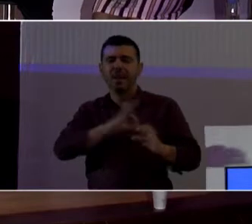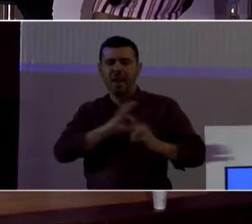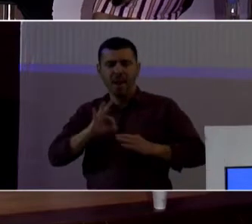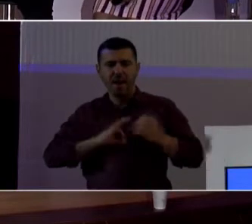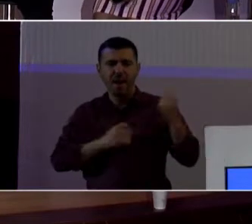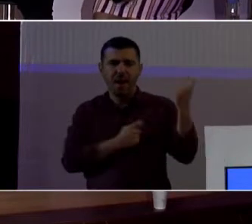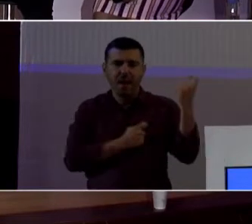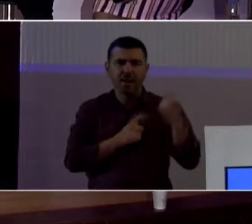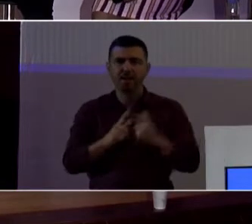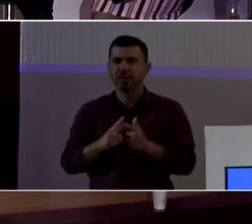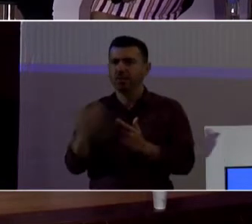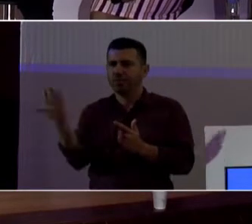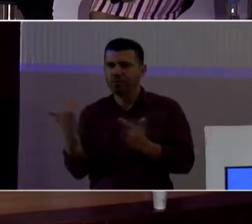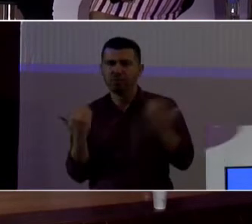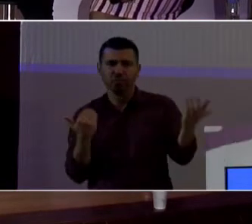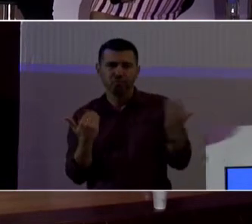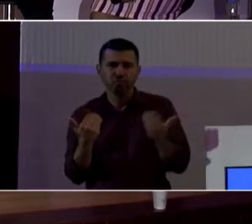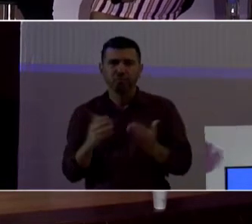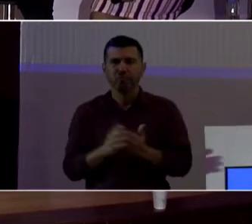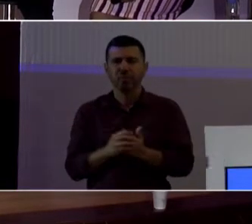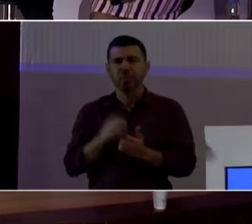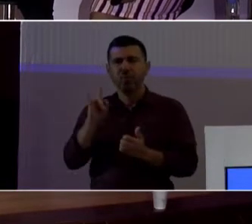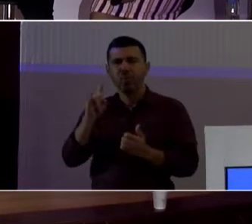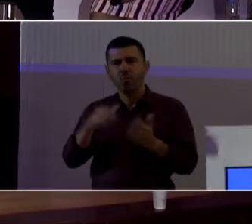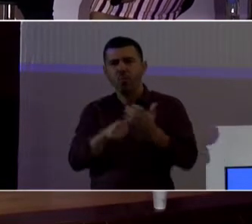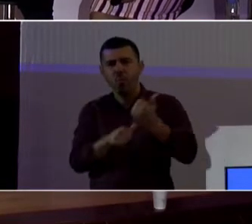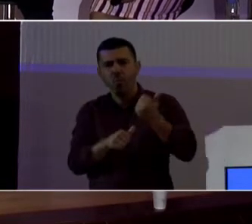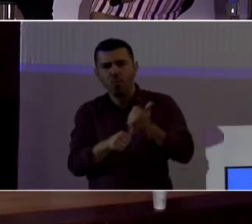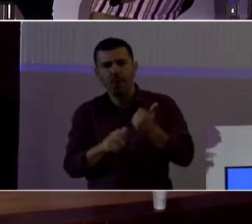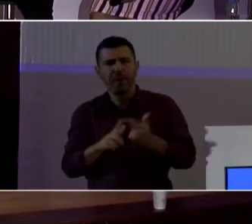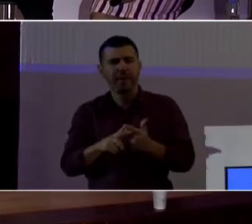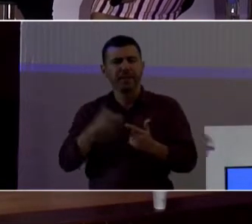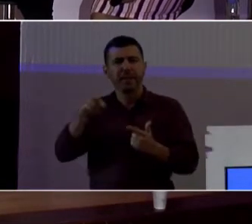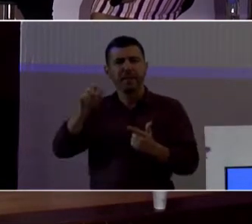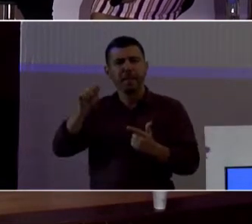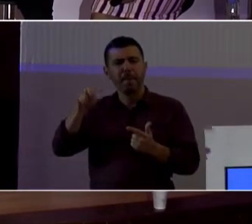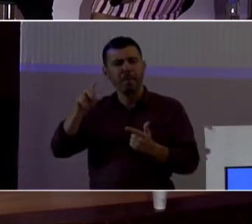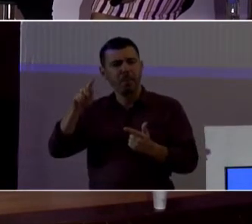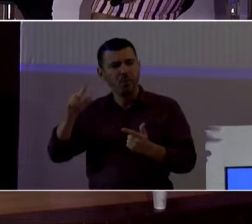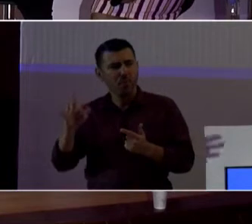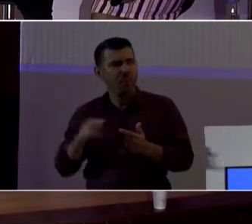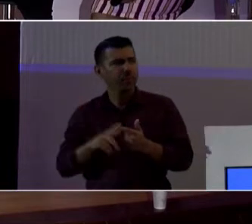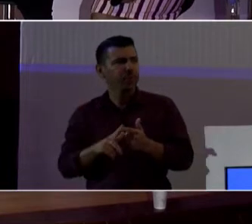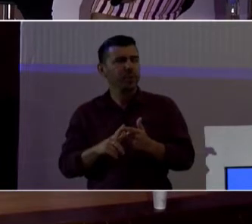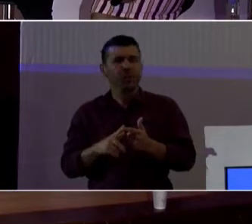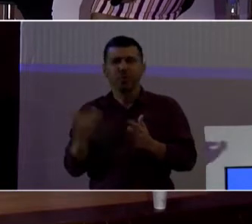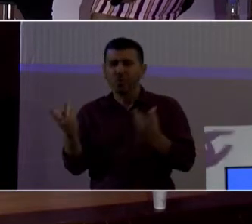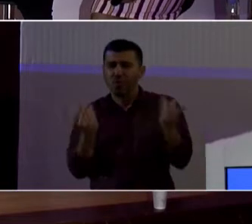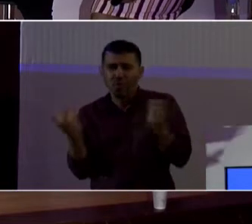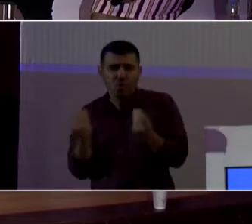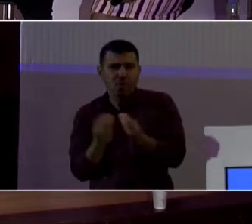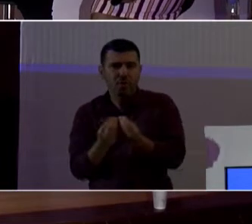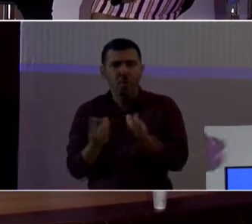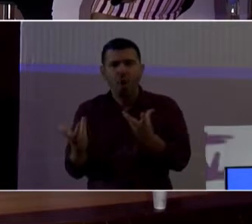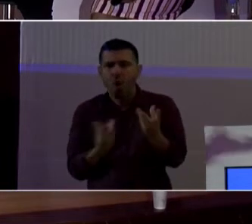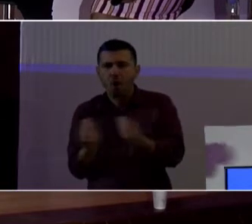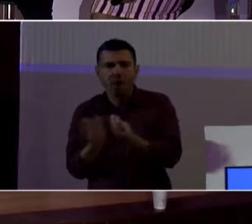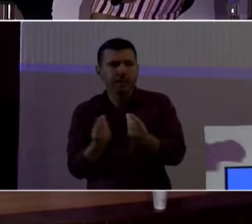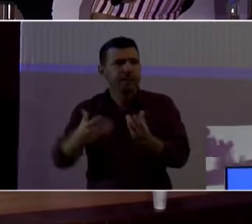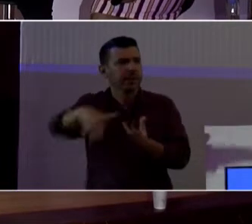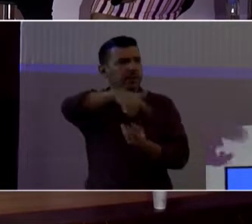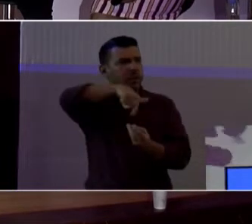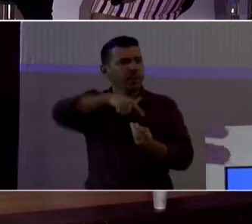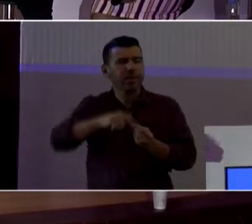la OIM, el PNUD, la UDES, todas las entidades que han confiado en que